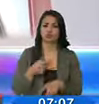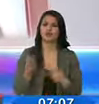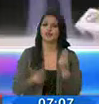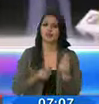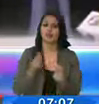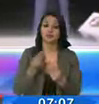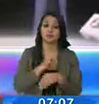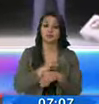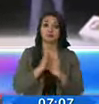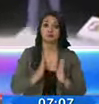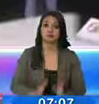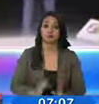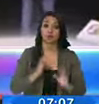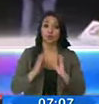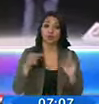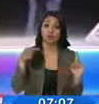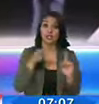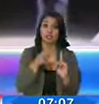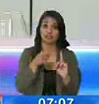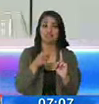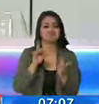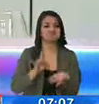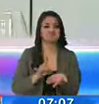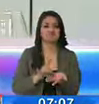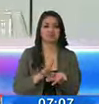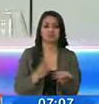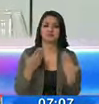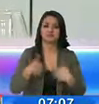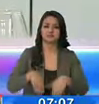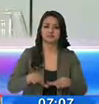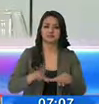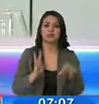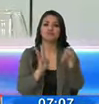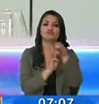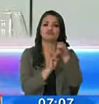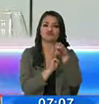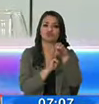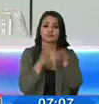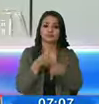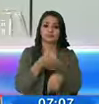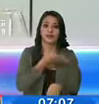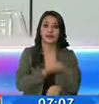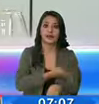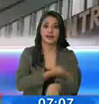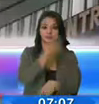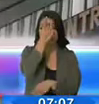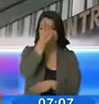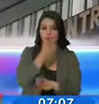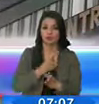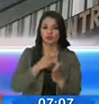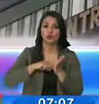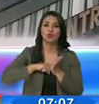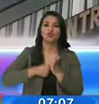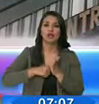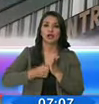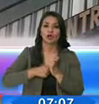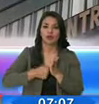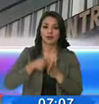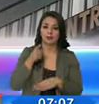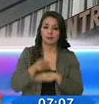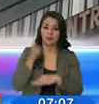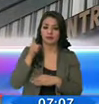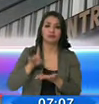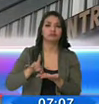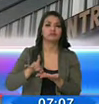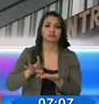Carlos Ochoa, superintendente de la Información y Comunicación Supercom, luego de haber conocido la resolución de la Contraloría General del Estado,